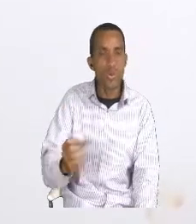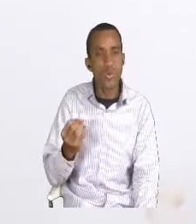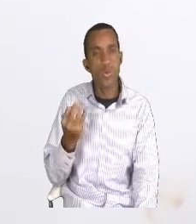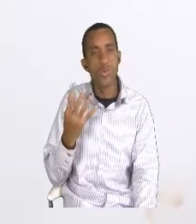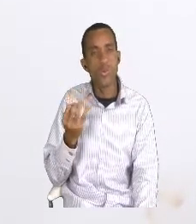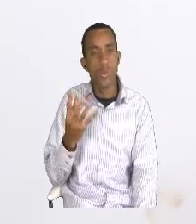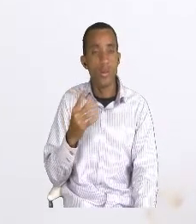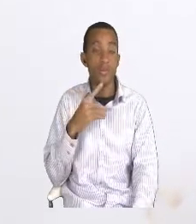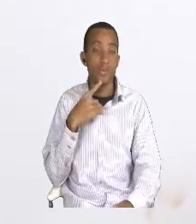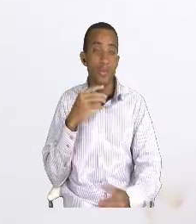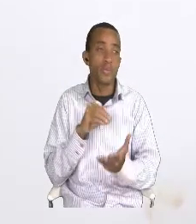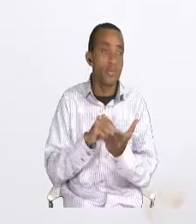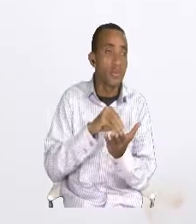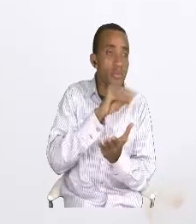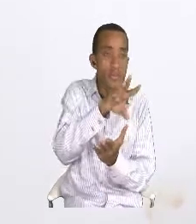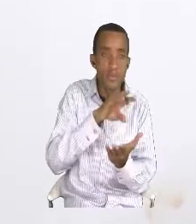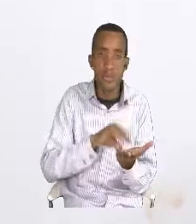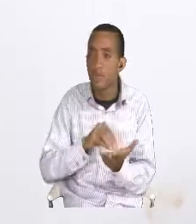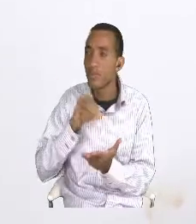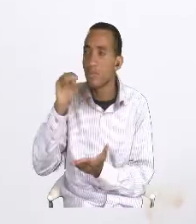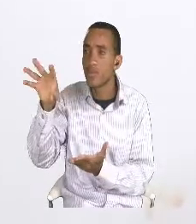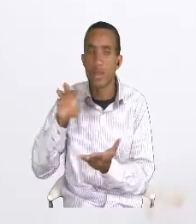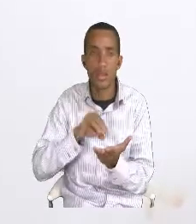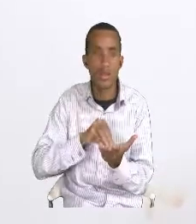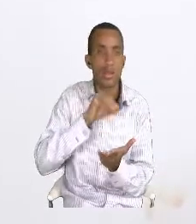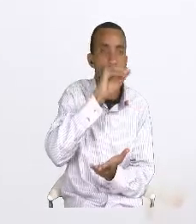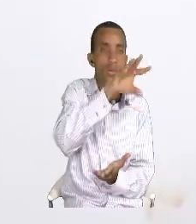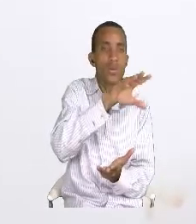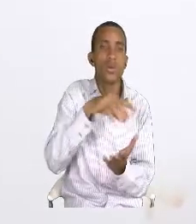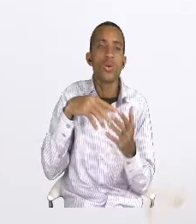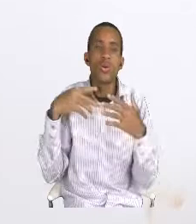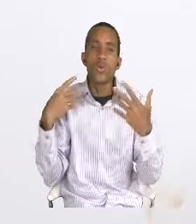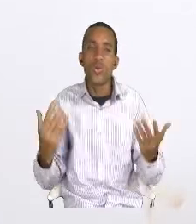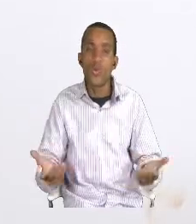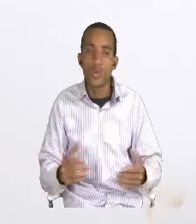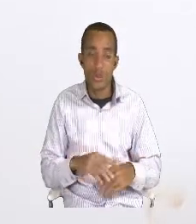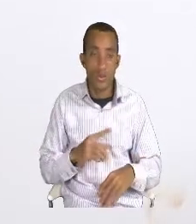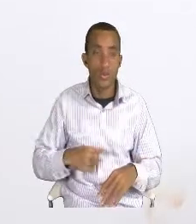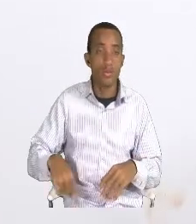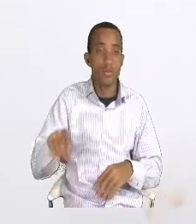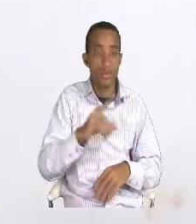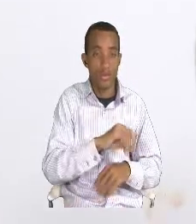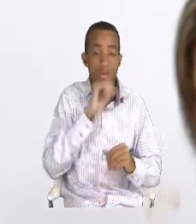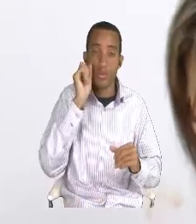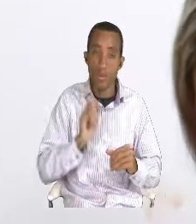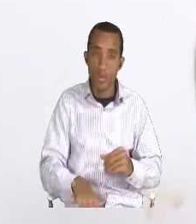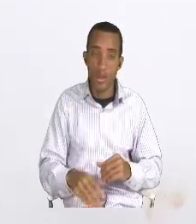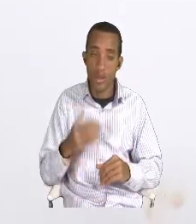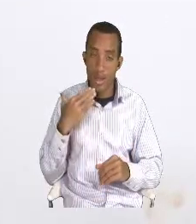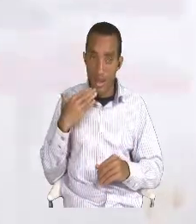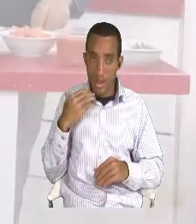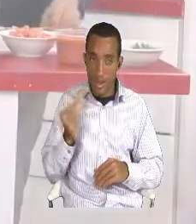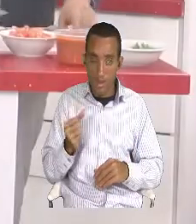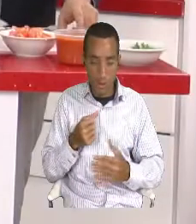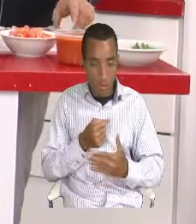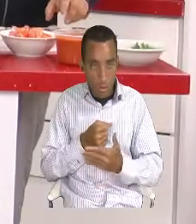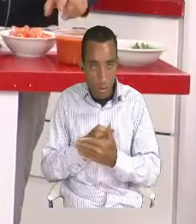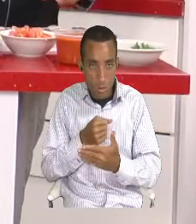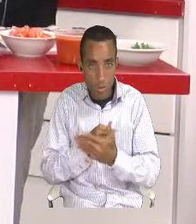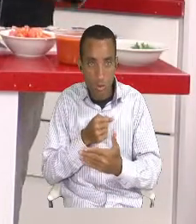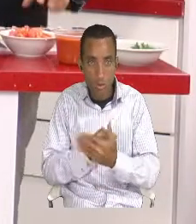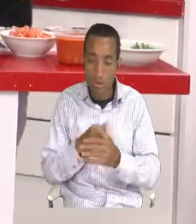los años que lleva esa distribuidora van a ser la muestra más clara, queridos televidentes, para que ustedes vean de que verdaderamente sí es una mujer pujante, tajante, que en